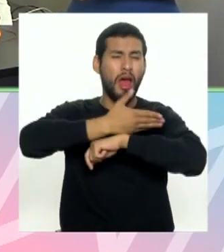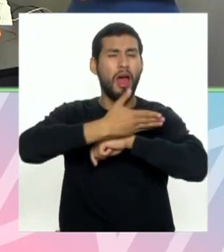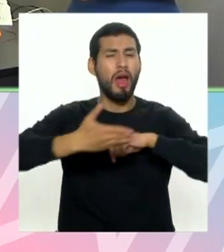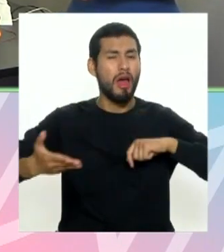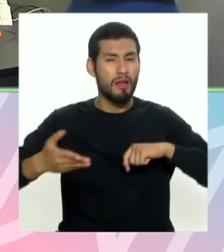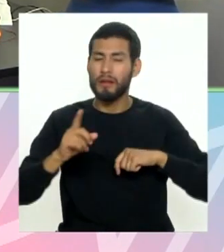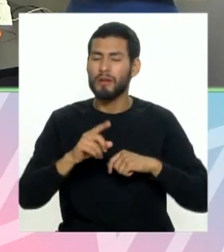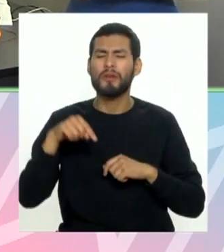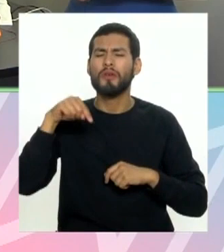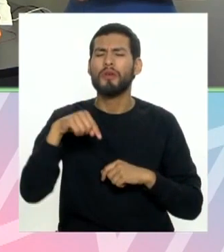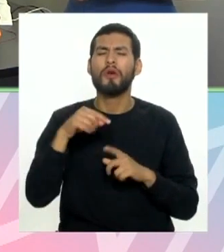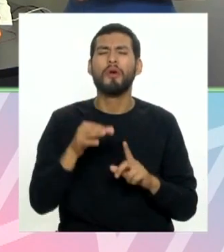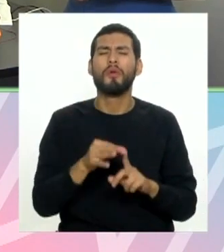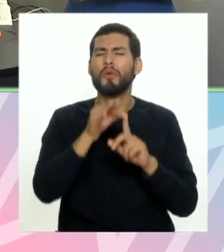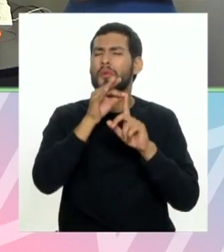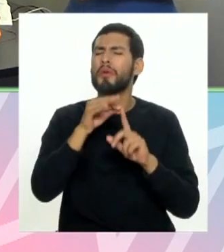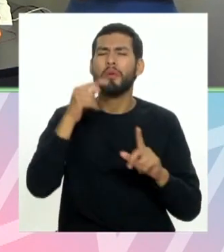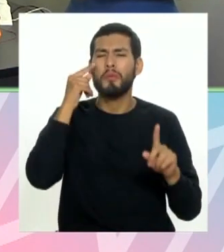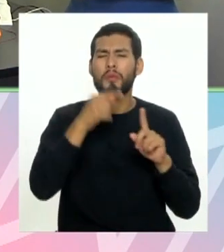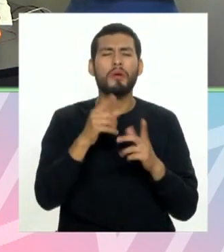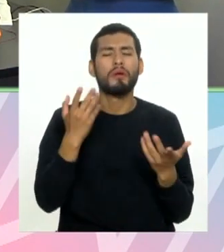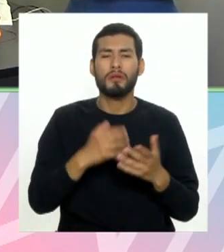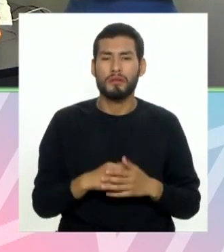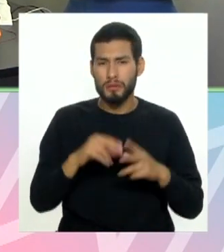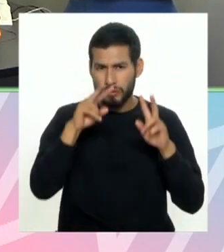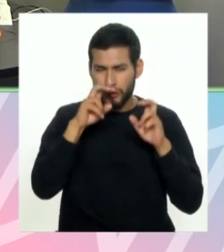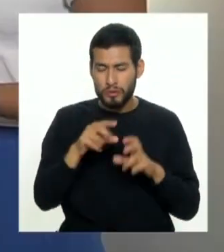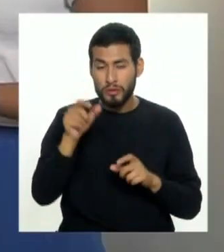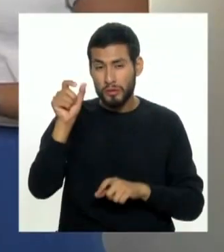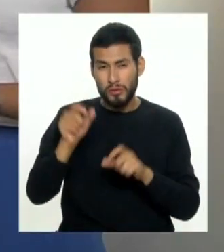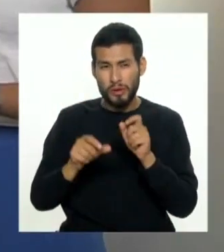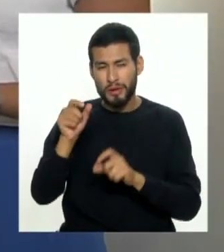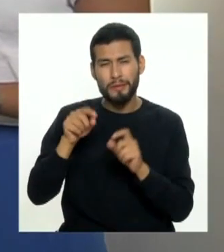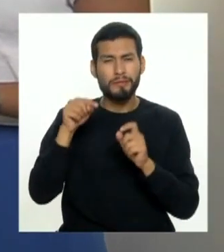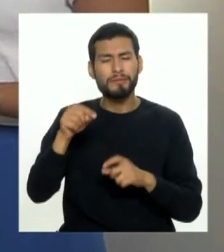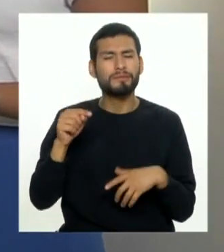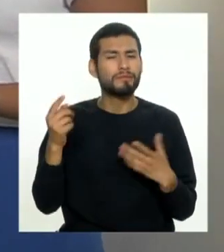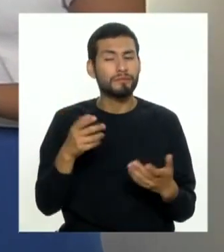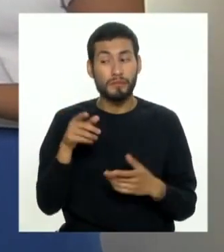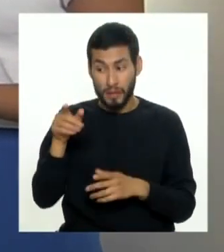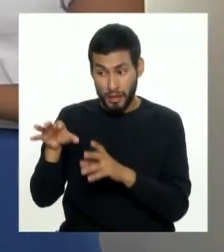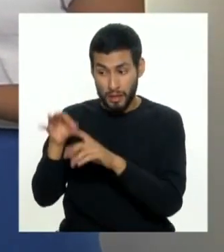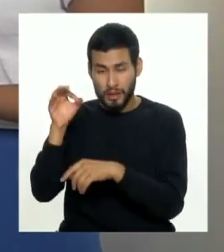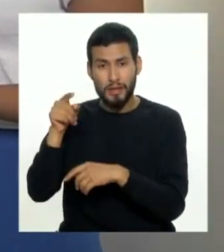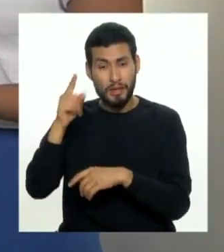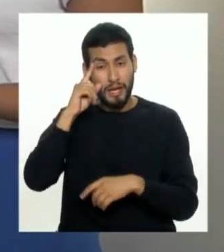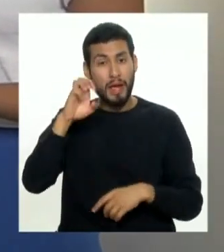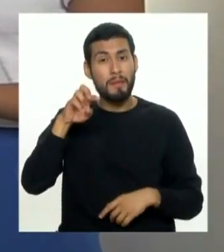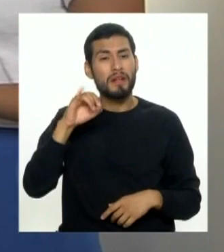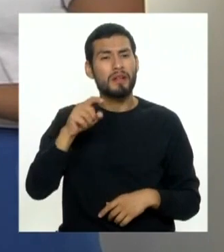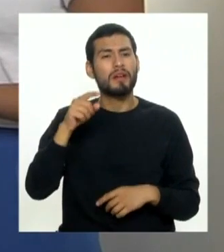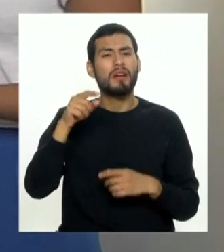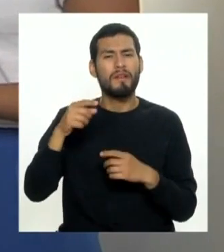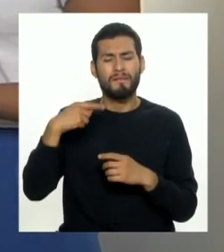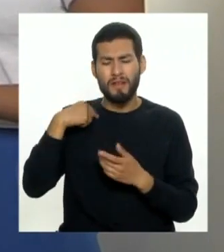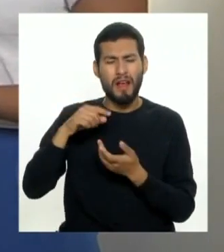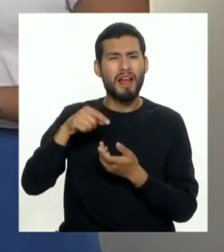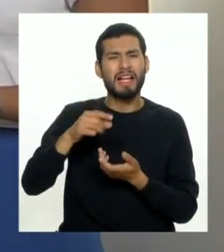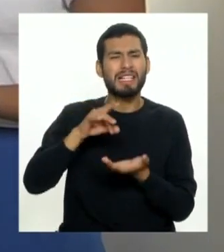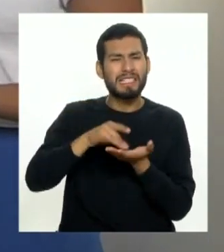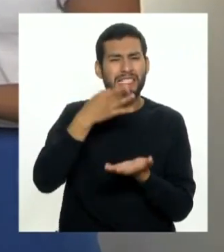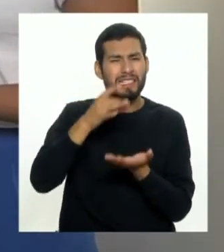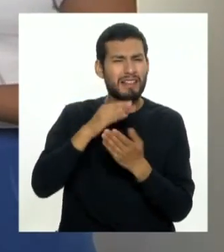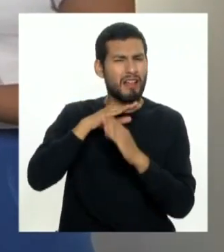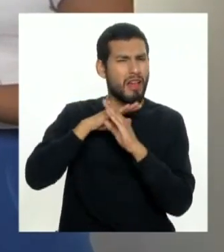Nosotros utilizamos este estudio específicamente para estudiar aquellos pacientes que tienen el diagnóstico de una epilepsia farmacoresistente. Es